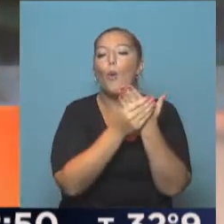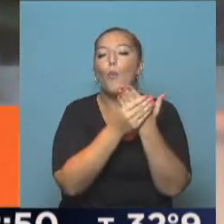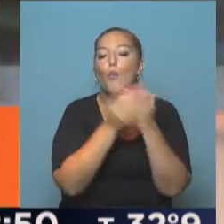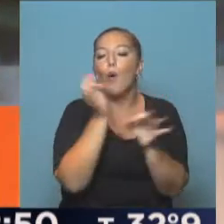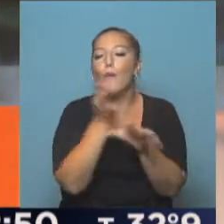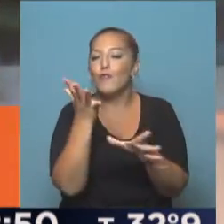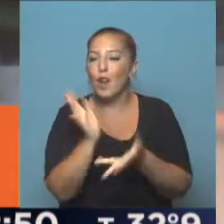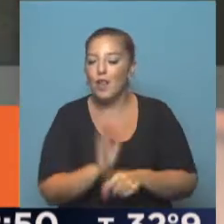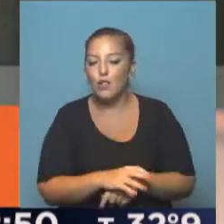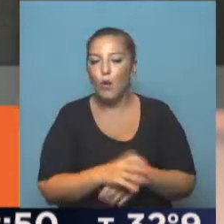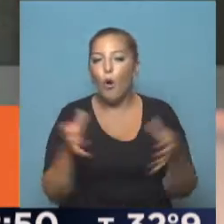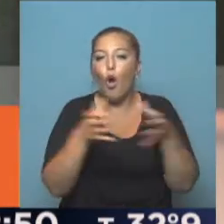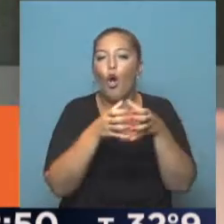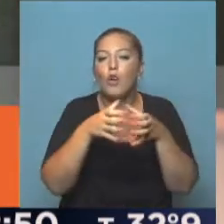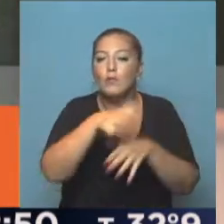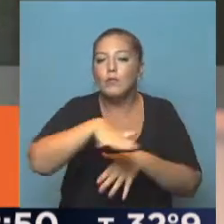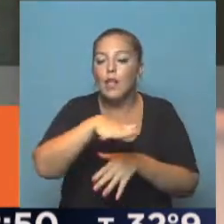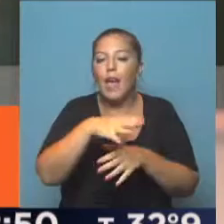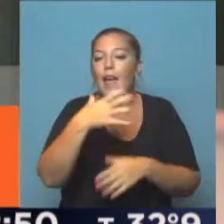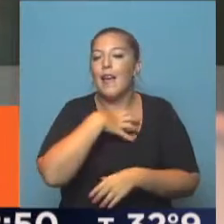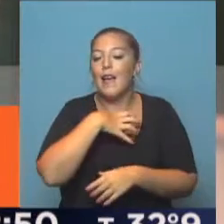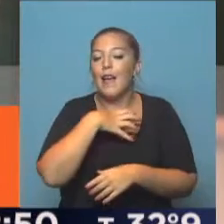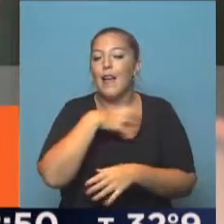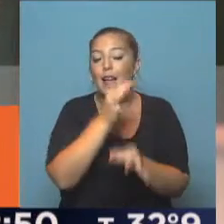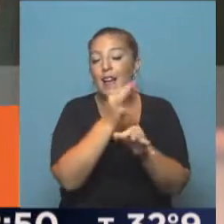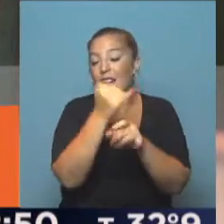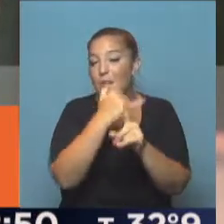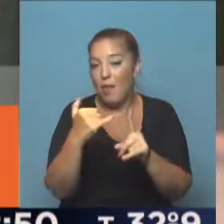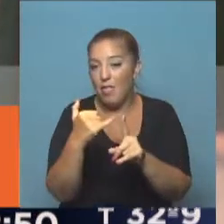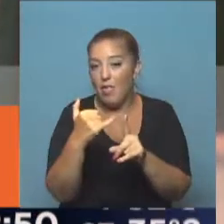populismo muy concentrado en sectores de clase media, iluminados, ¿no?